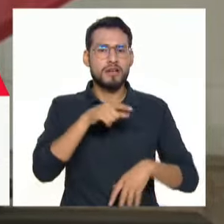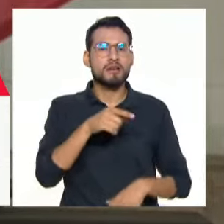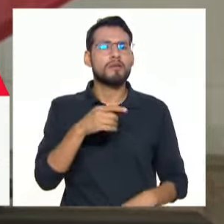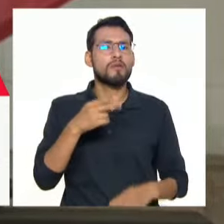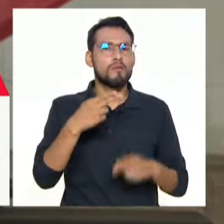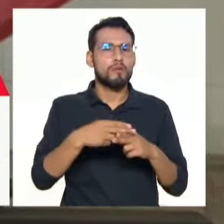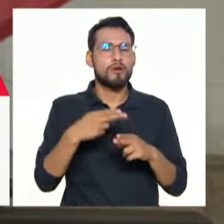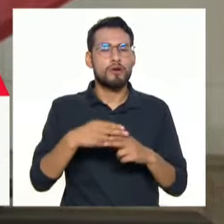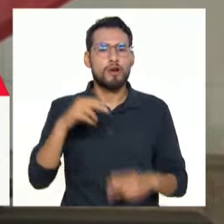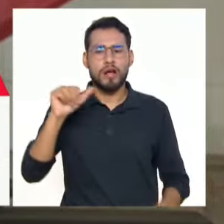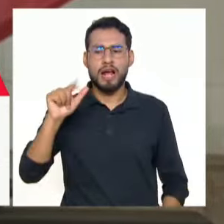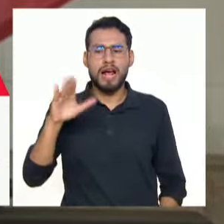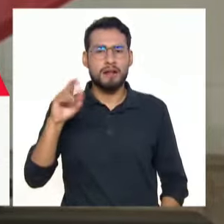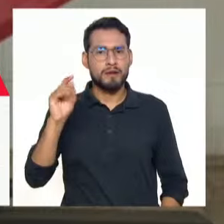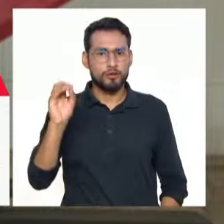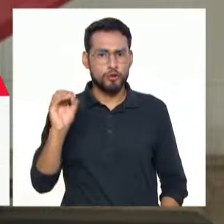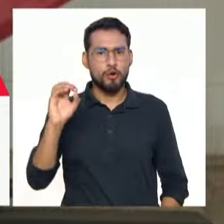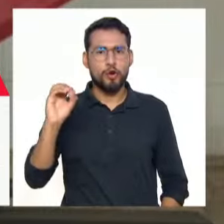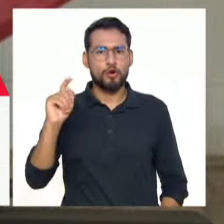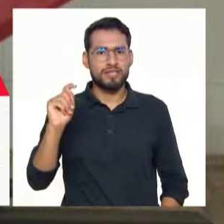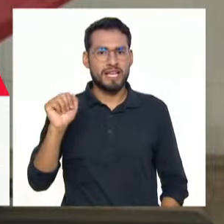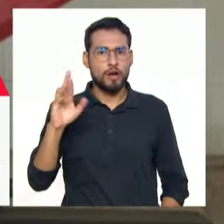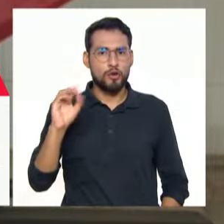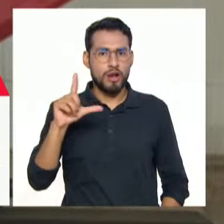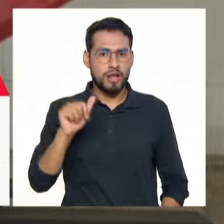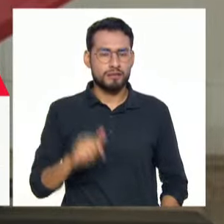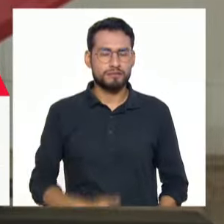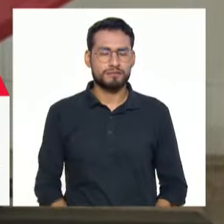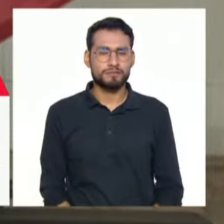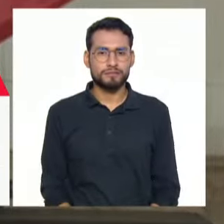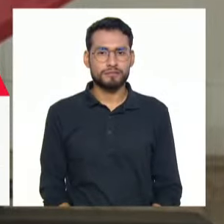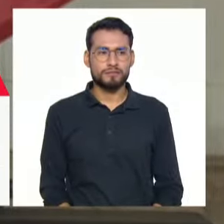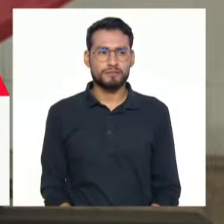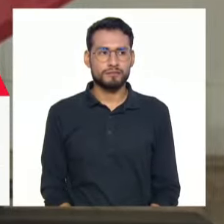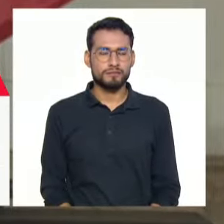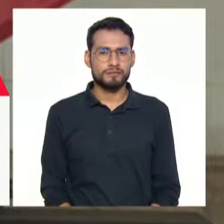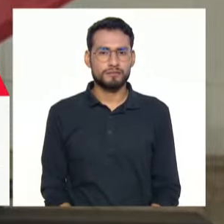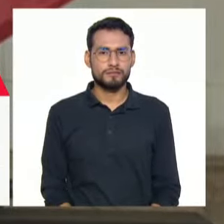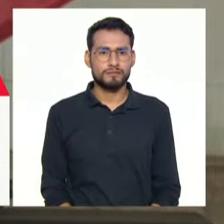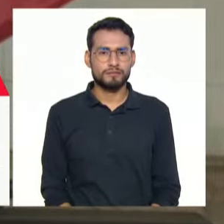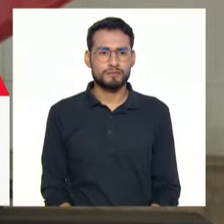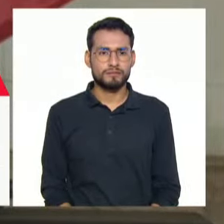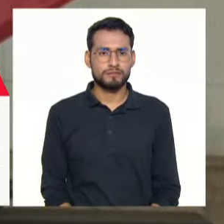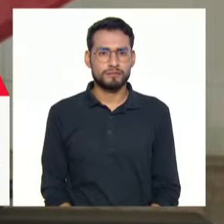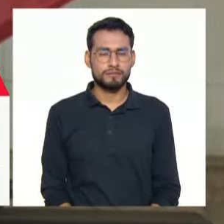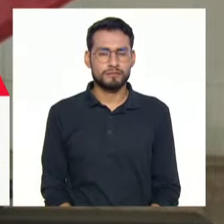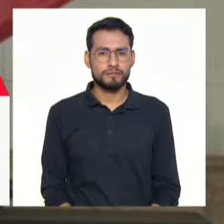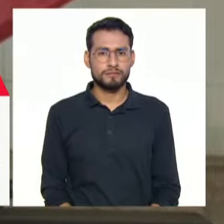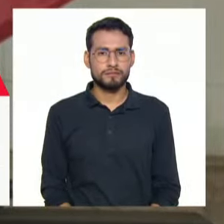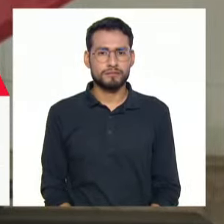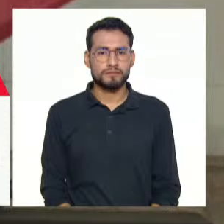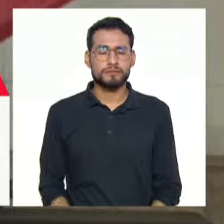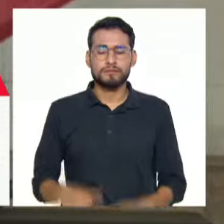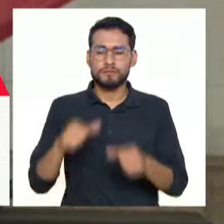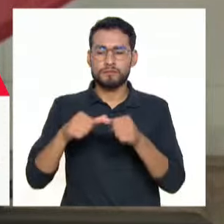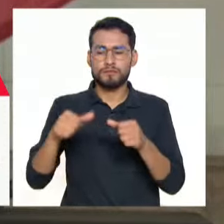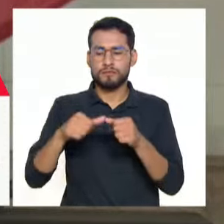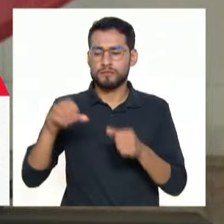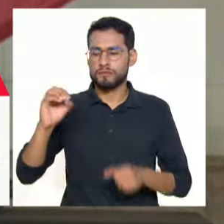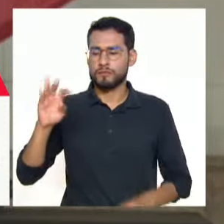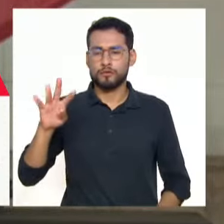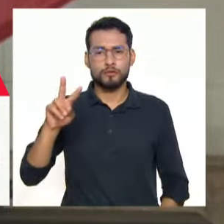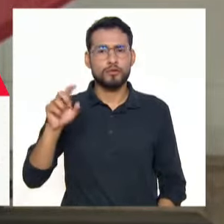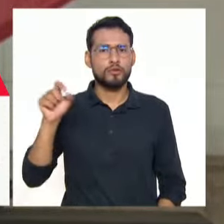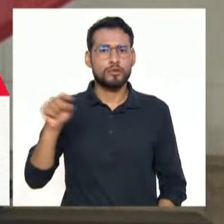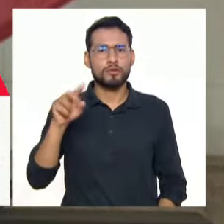cargo del señor Alberto Otárola. Lectura conjunta de las resoluciones supremas número